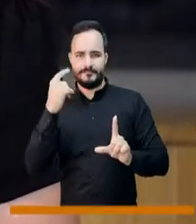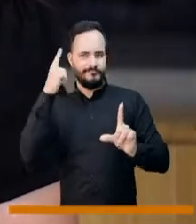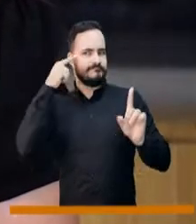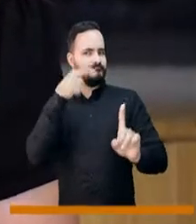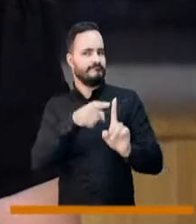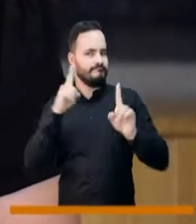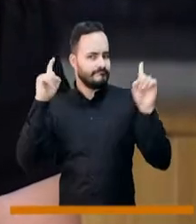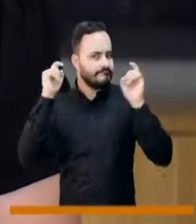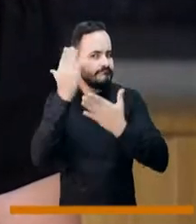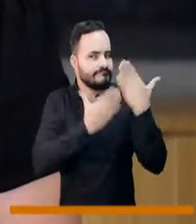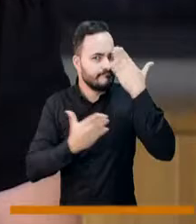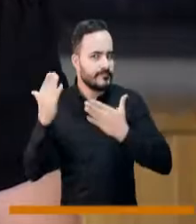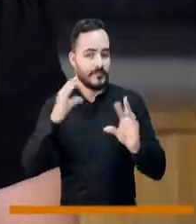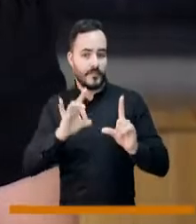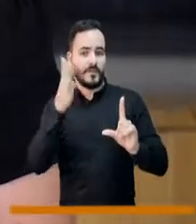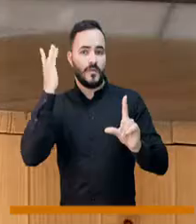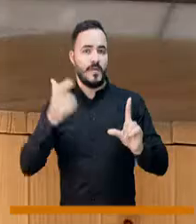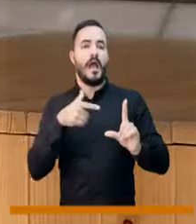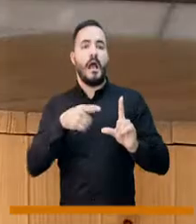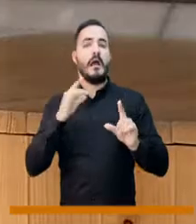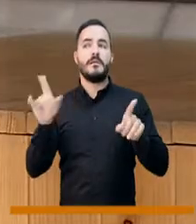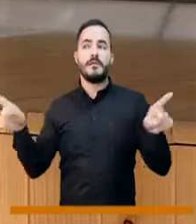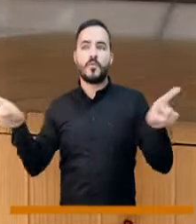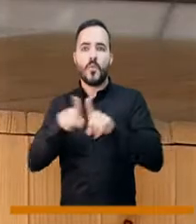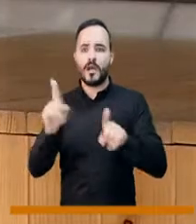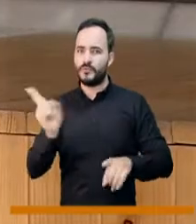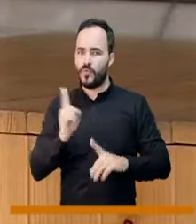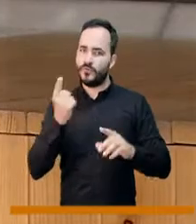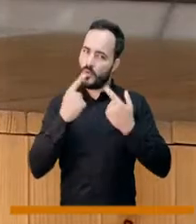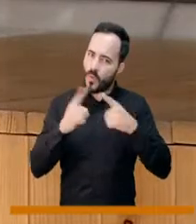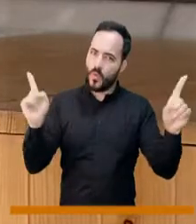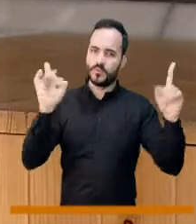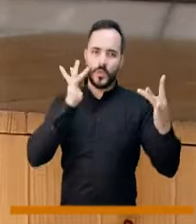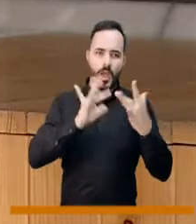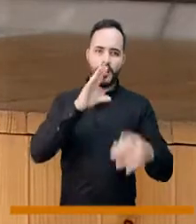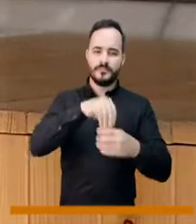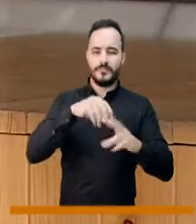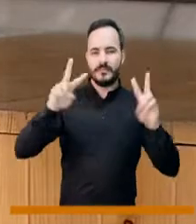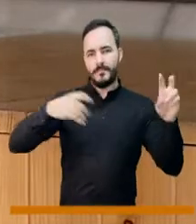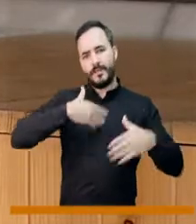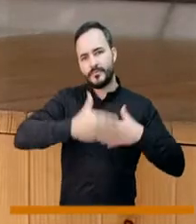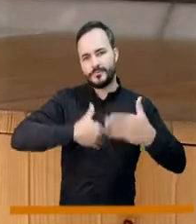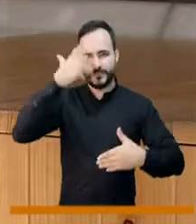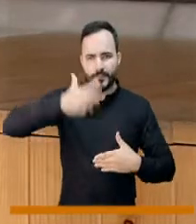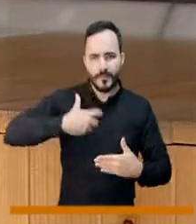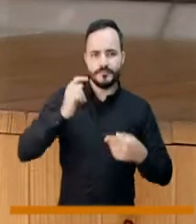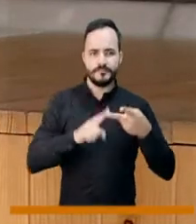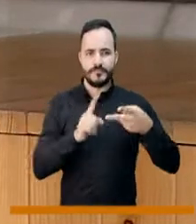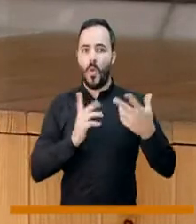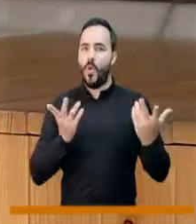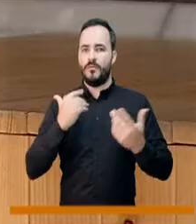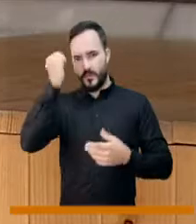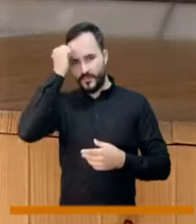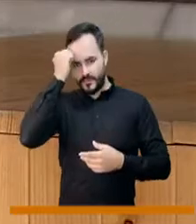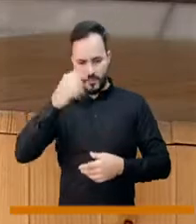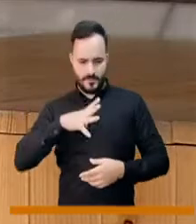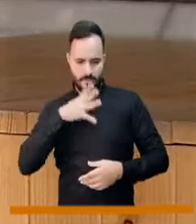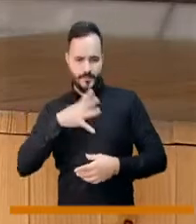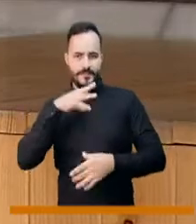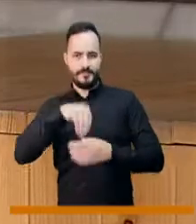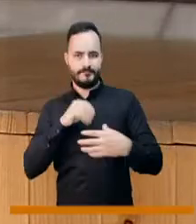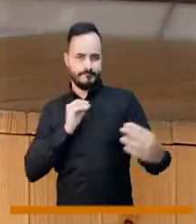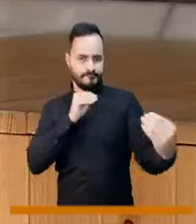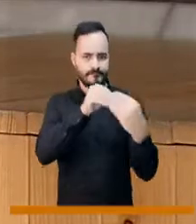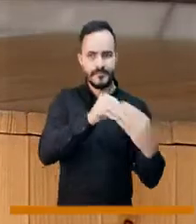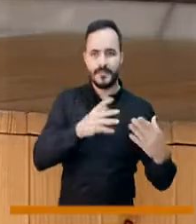la virtualidad tiene que tener otro tipo de evaluación en los procesos educativos, esa transformación también en la que están avanzando los